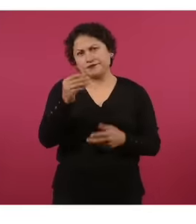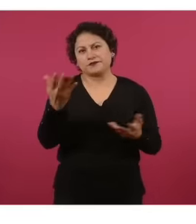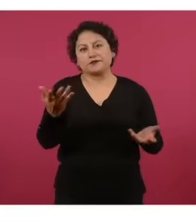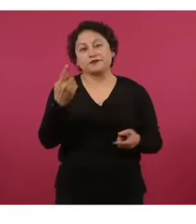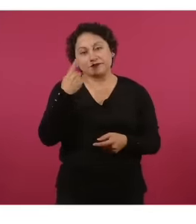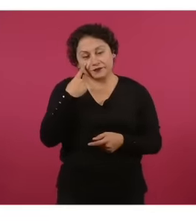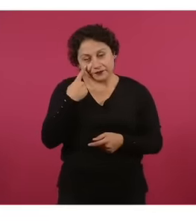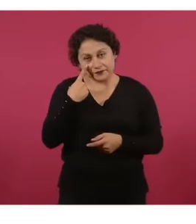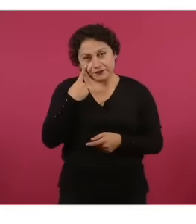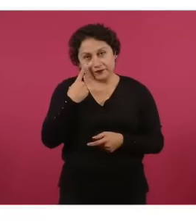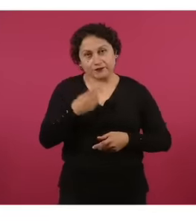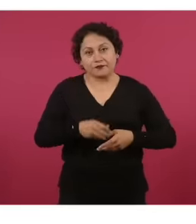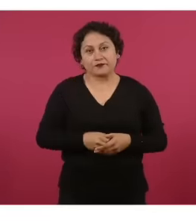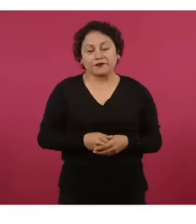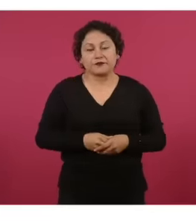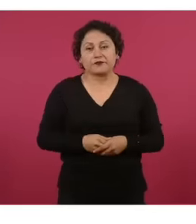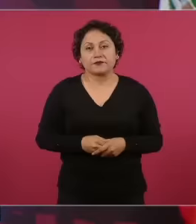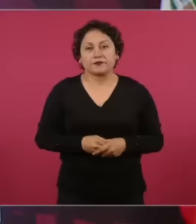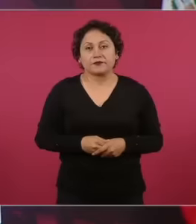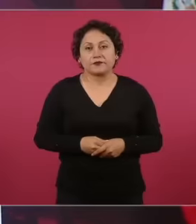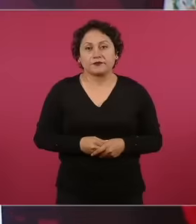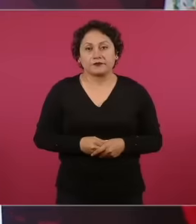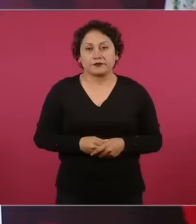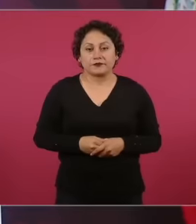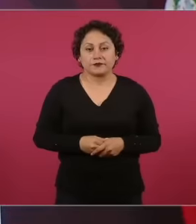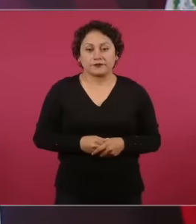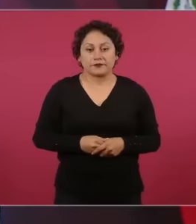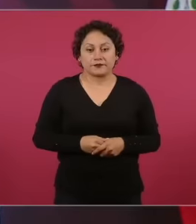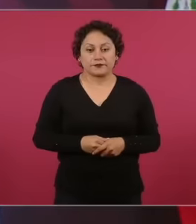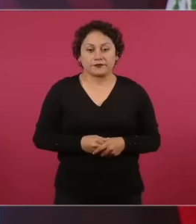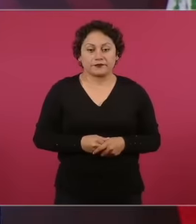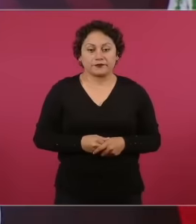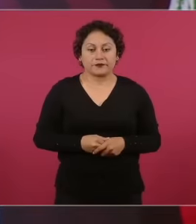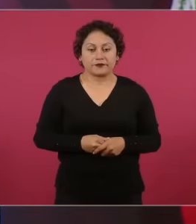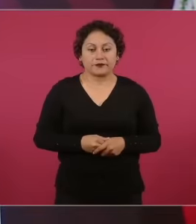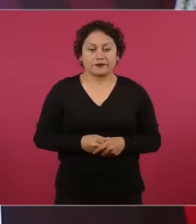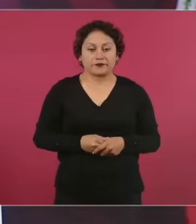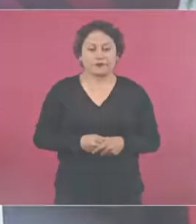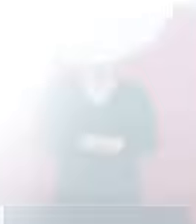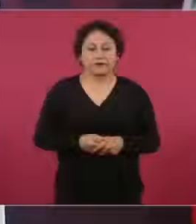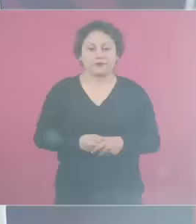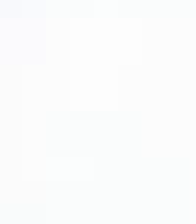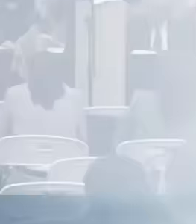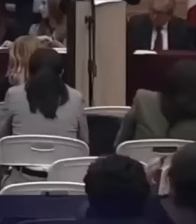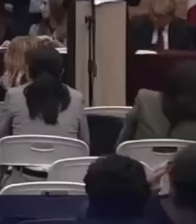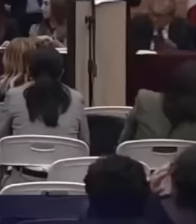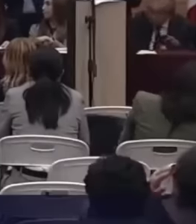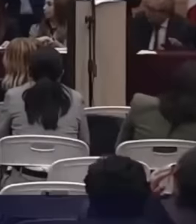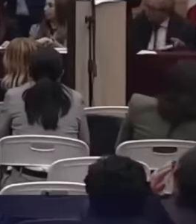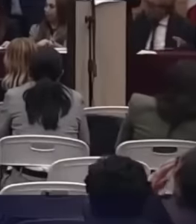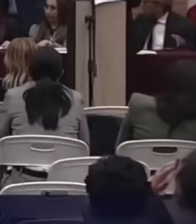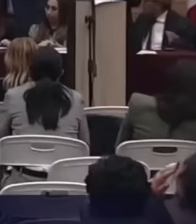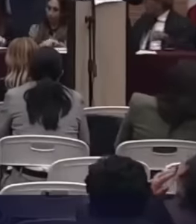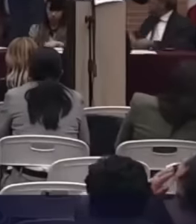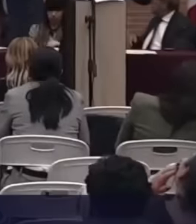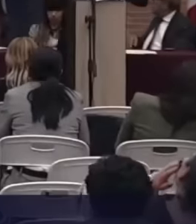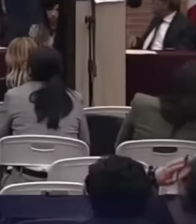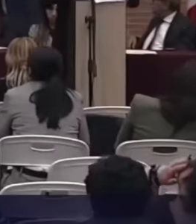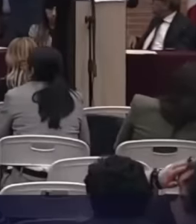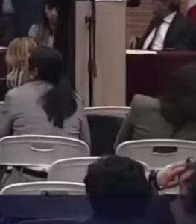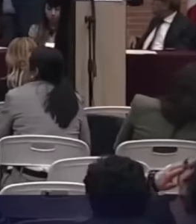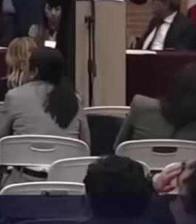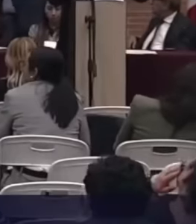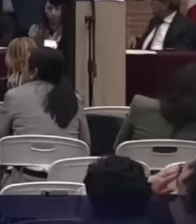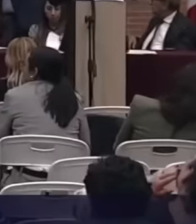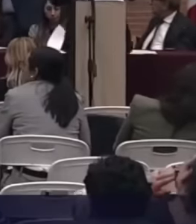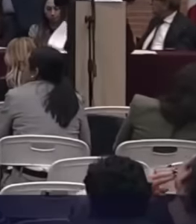votos a favor, 135 en contra y 0 abstenciones, la votación se realizó en una sede alterna por